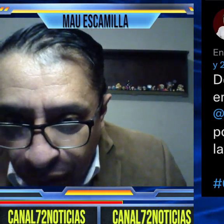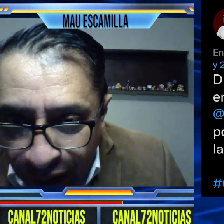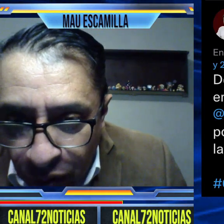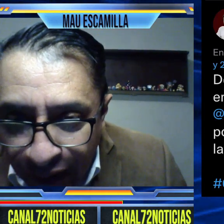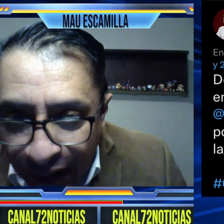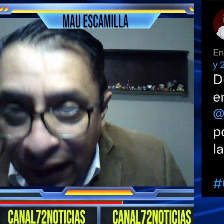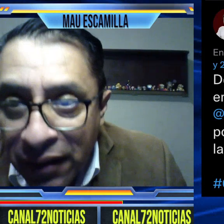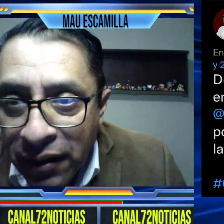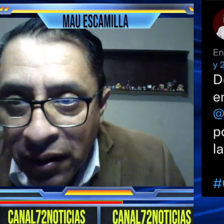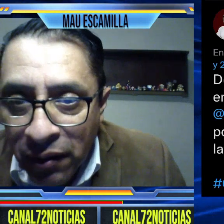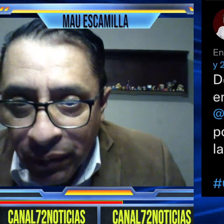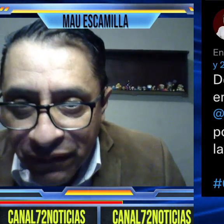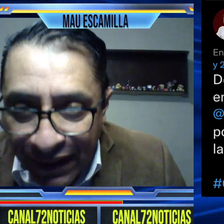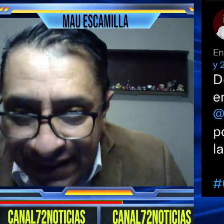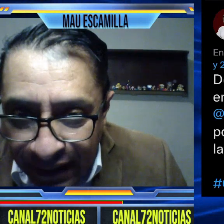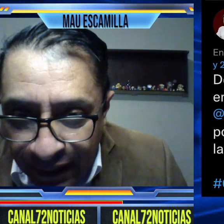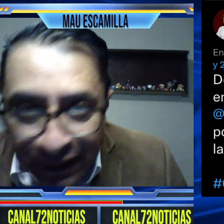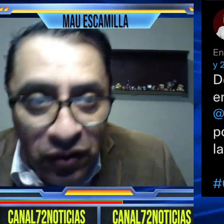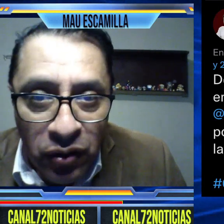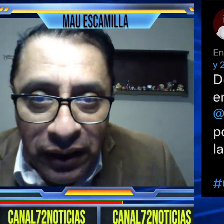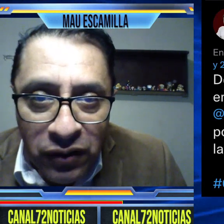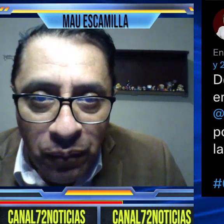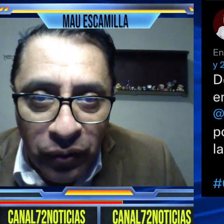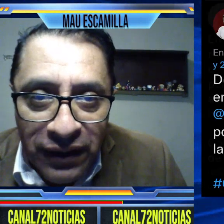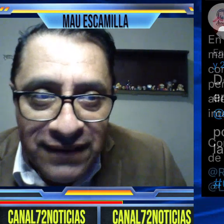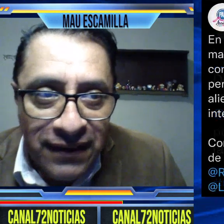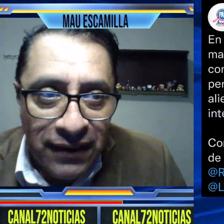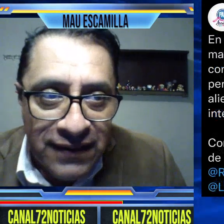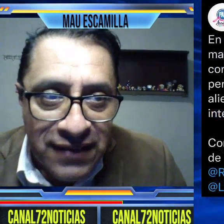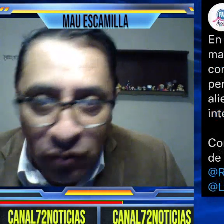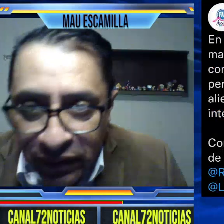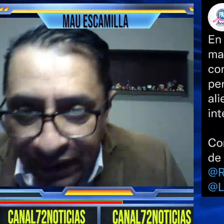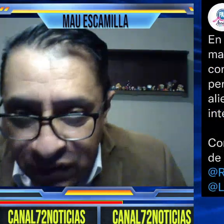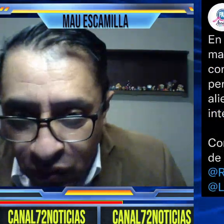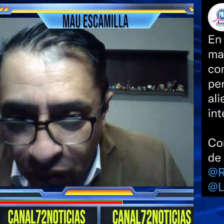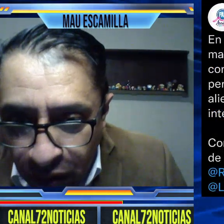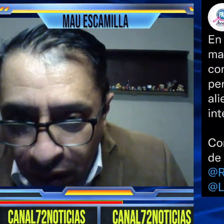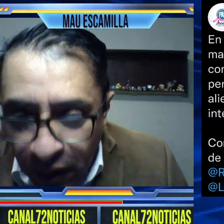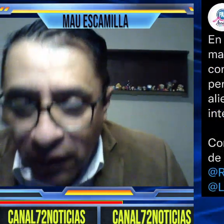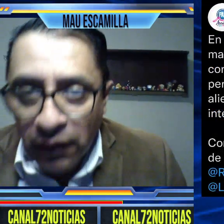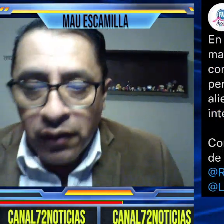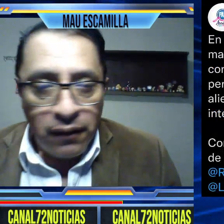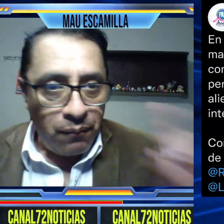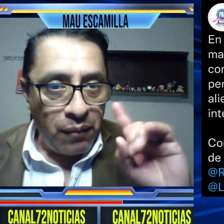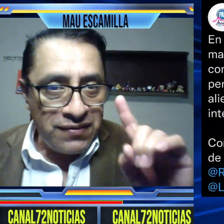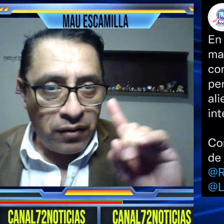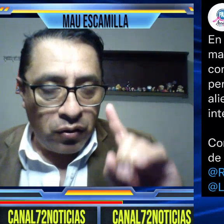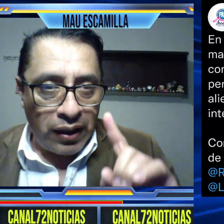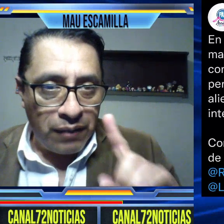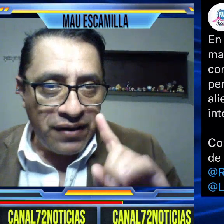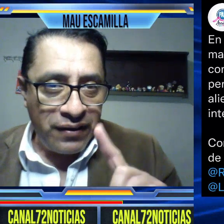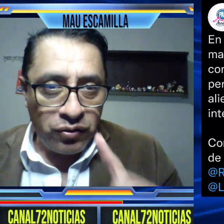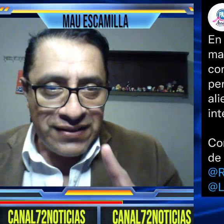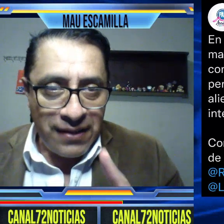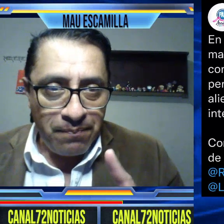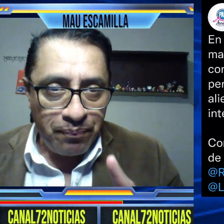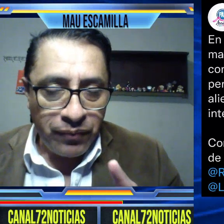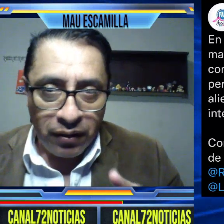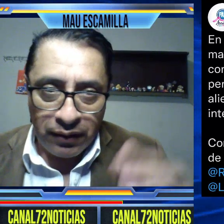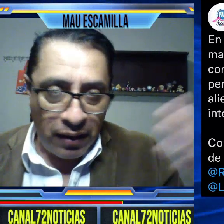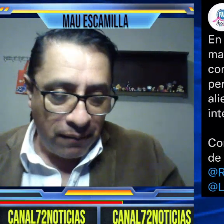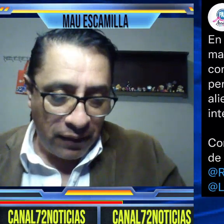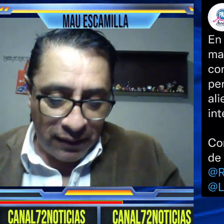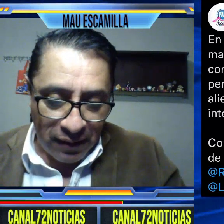vamos a poner lo que Pues fíjese le quiero le quiero poner este este contexto vamos a cambiar de noticia